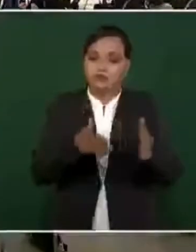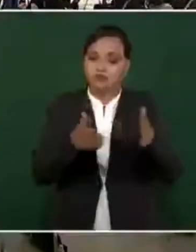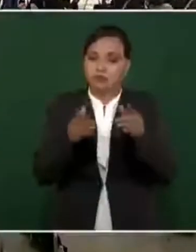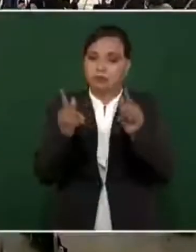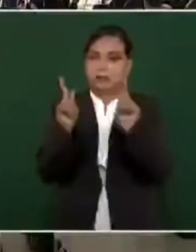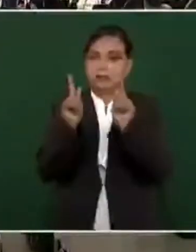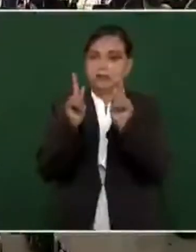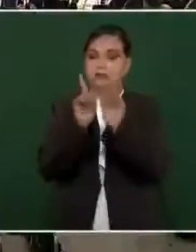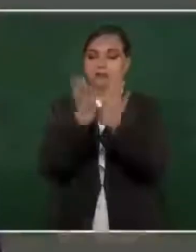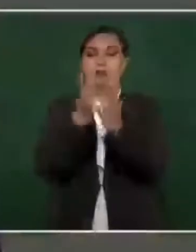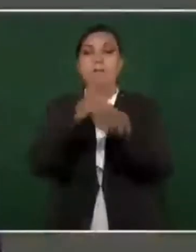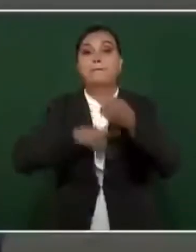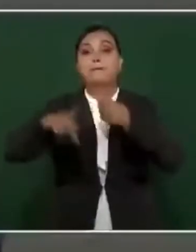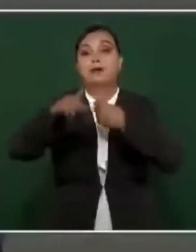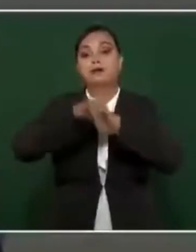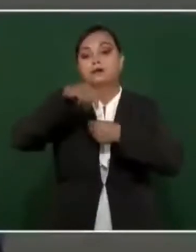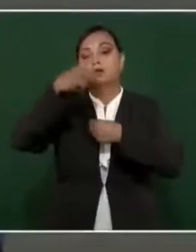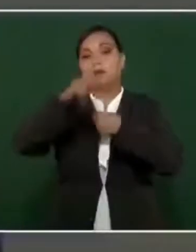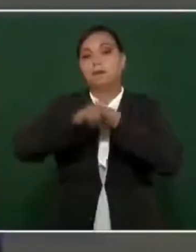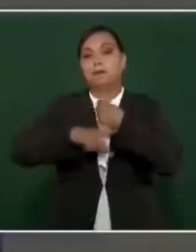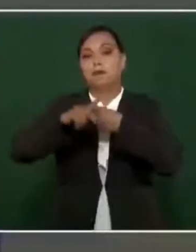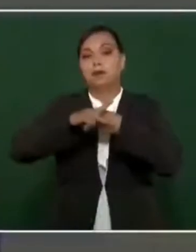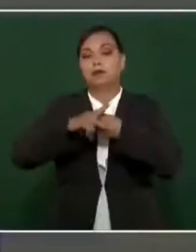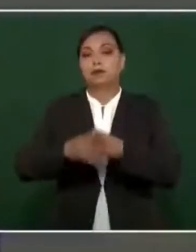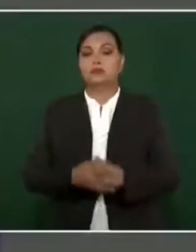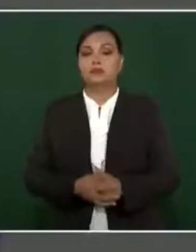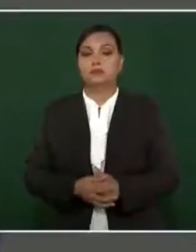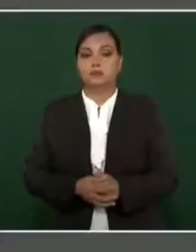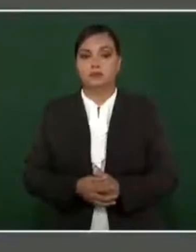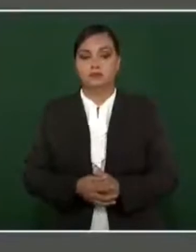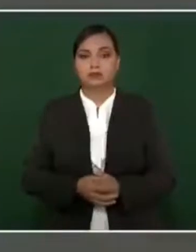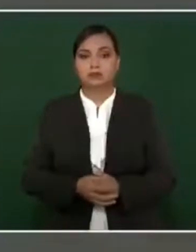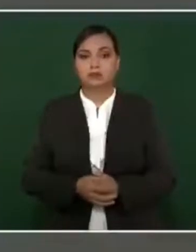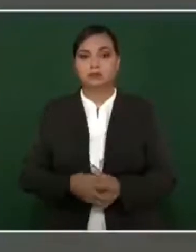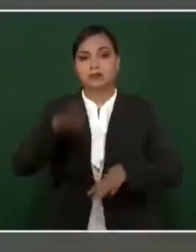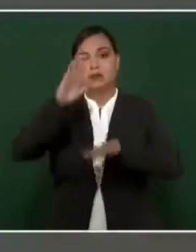más igualitario, con menos desigualdad.